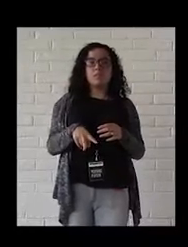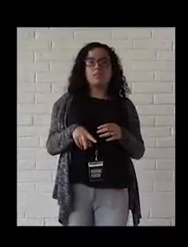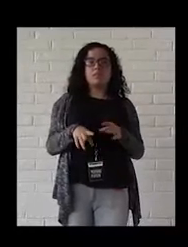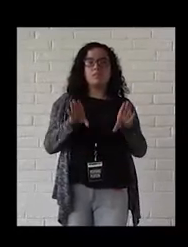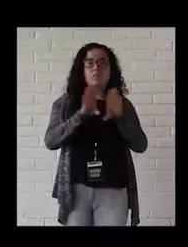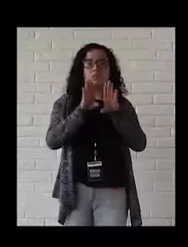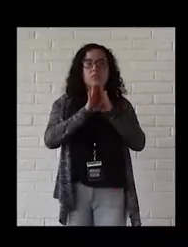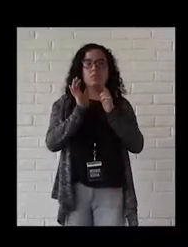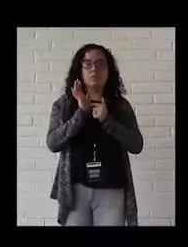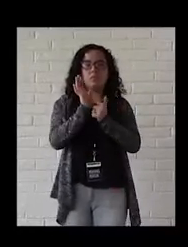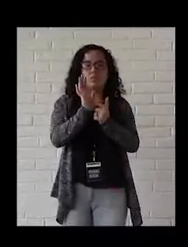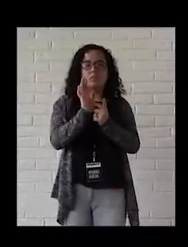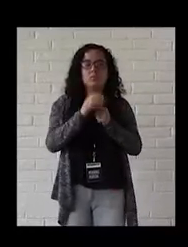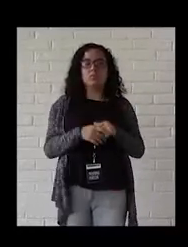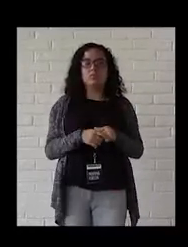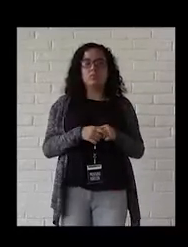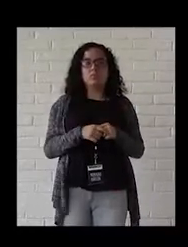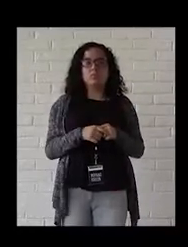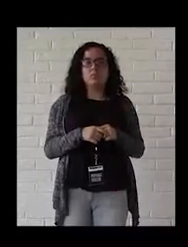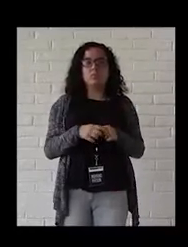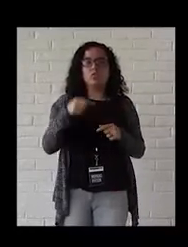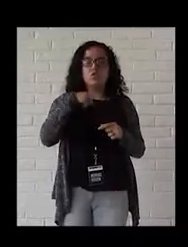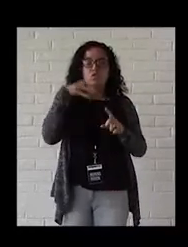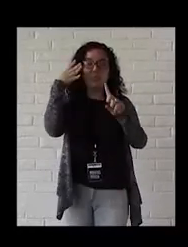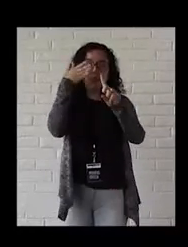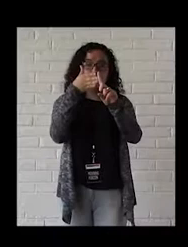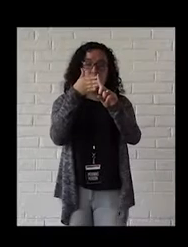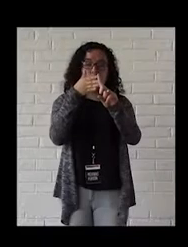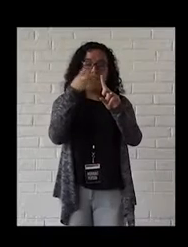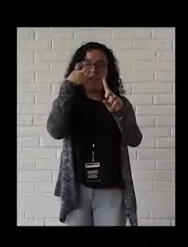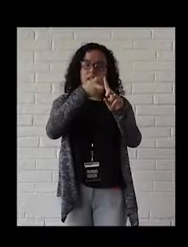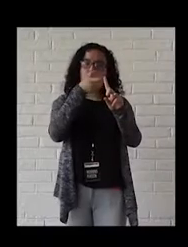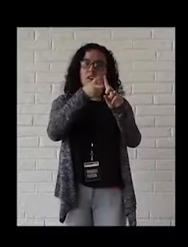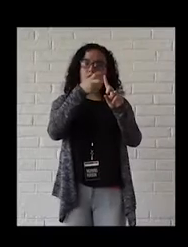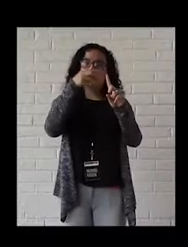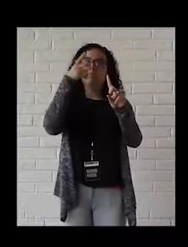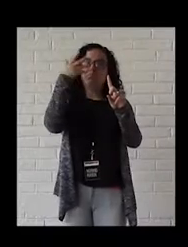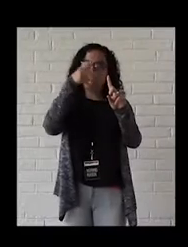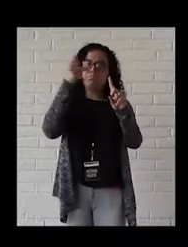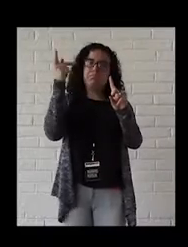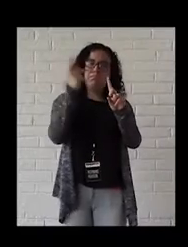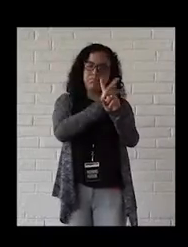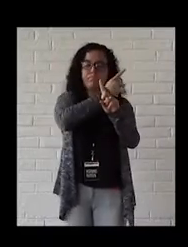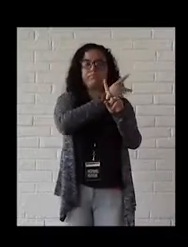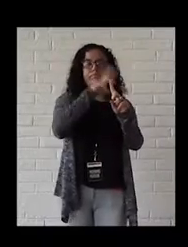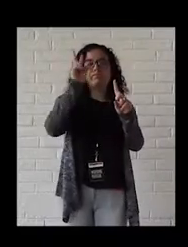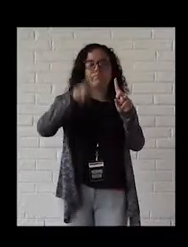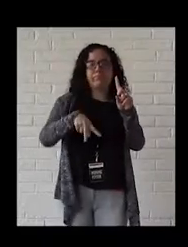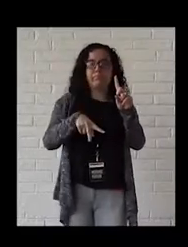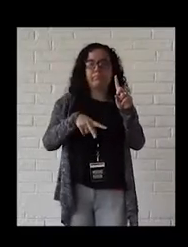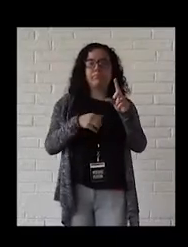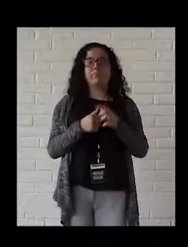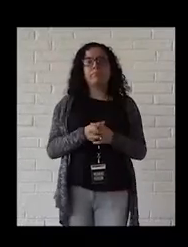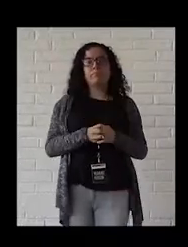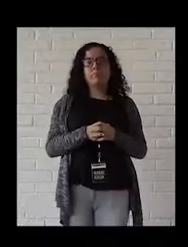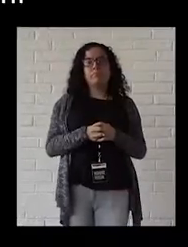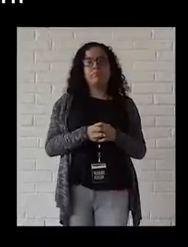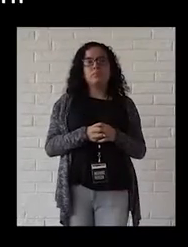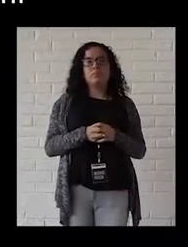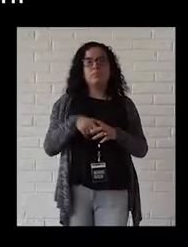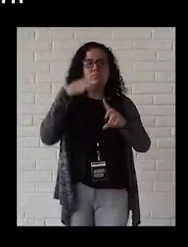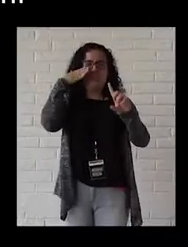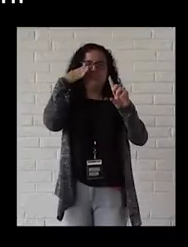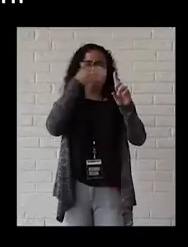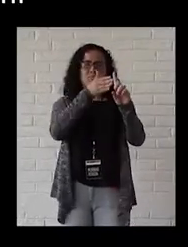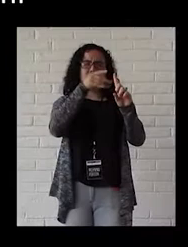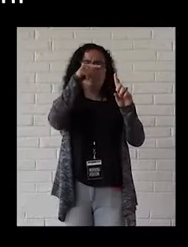holograma para mí, en donde lo que sé que yo me enfoco, eso es lo que va a suceder. Y aquí me di cuenta que el enfoque en realidad